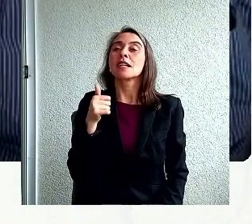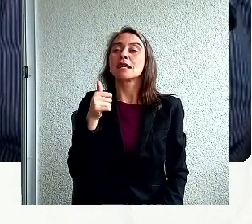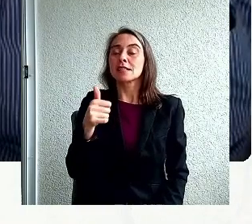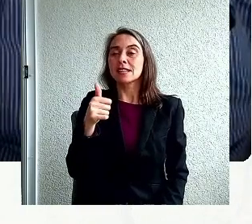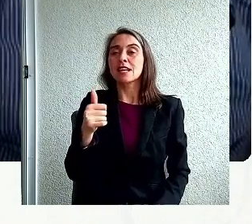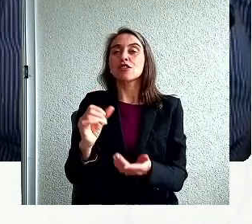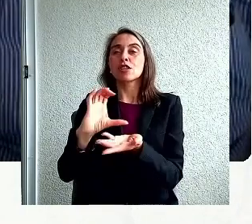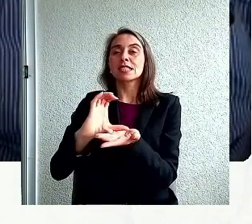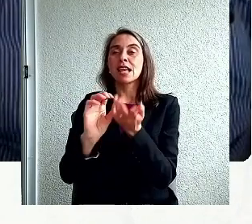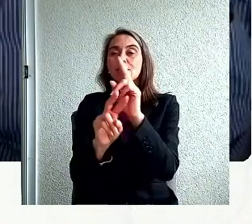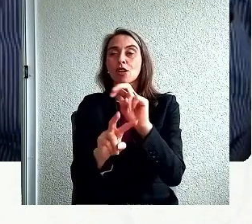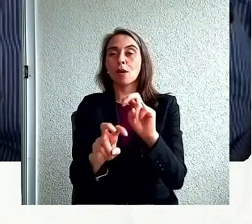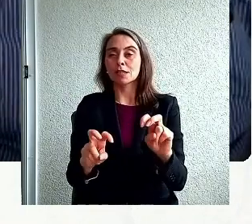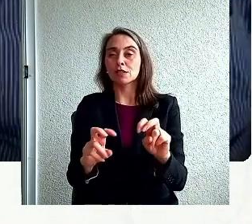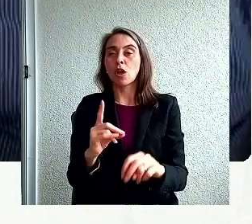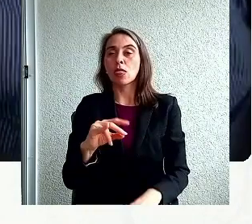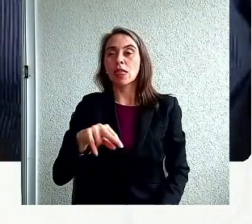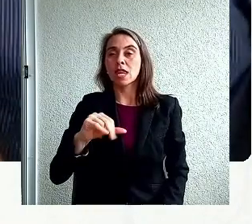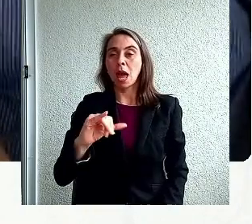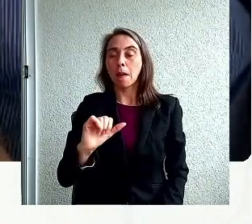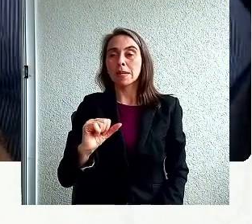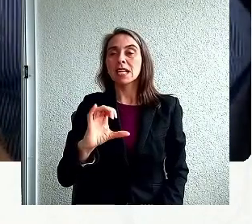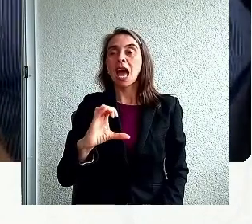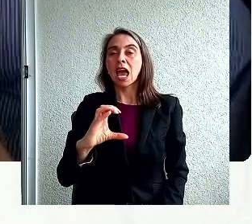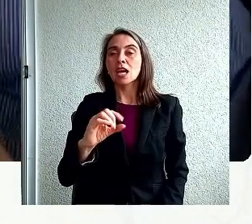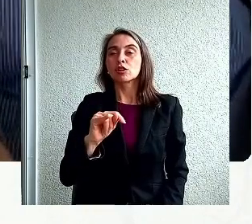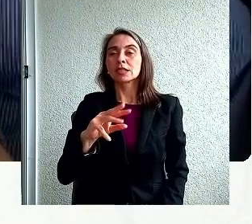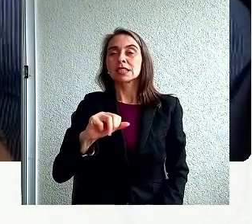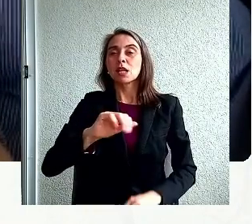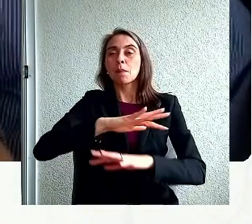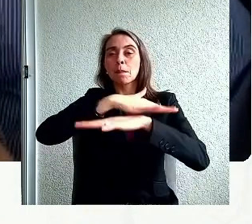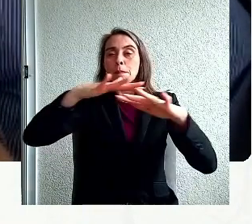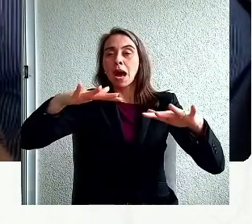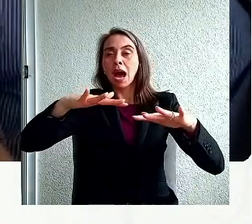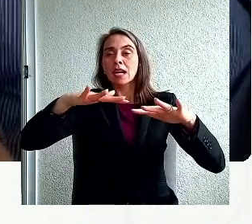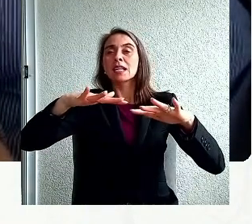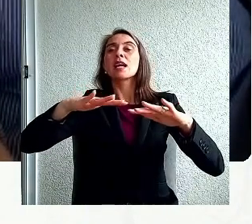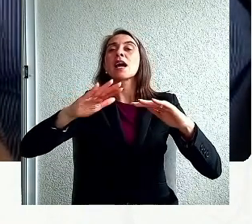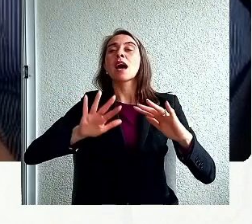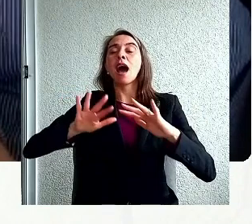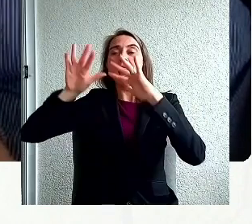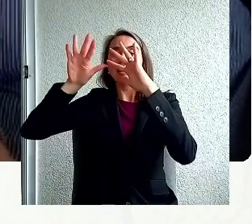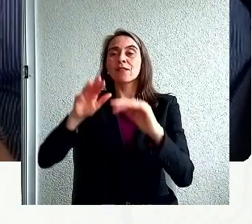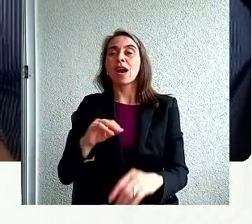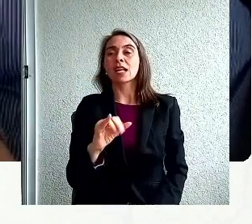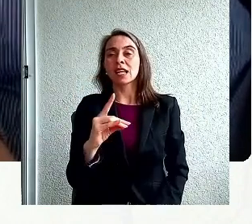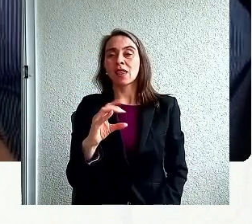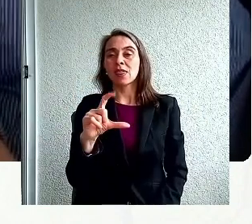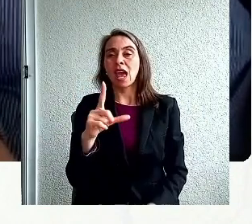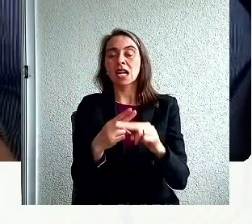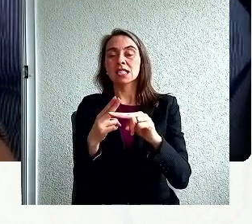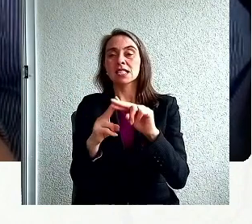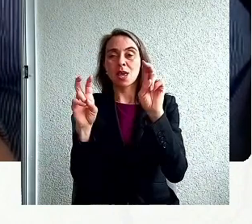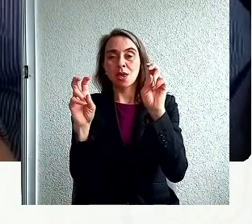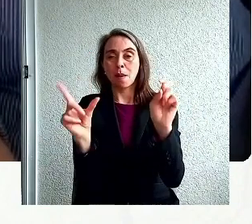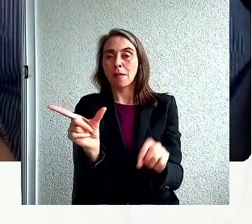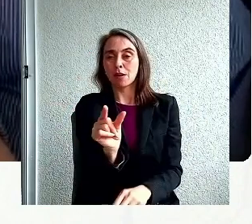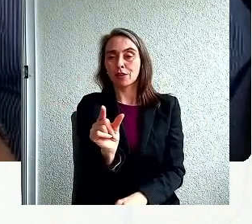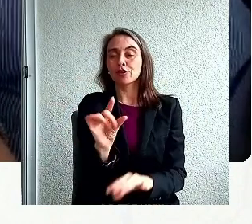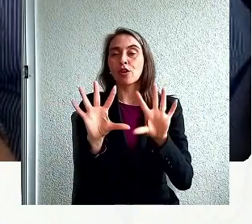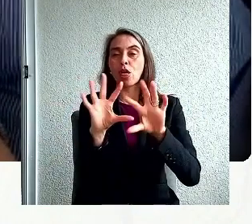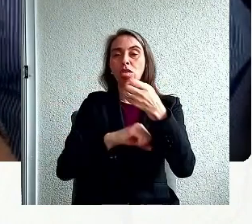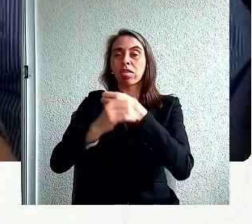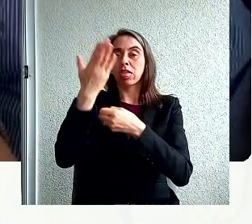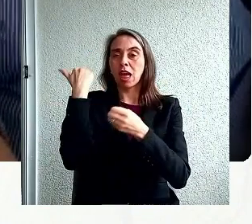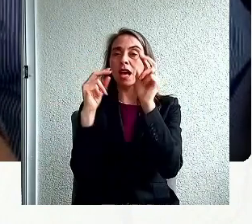Latitudes, IDEAL por sus siglas, y durante la última década se ha dedicado a investigar en temas de los fiordos de la Patagonia del Sur y el flujo